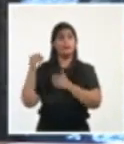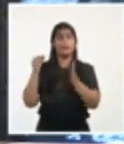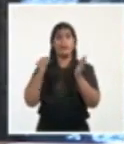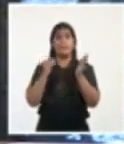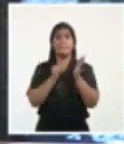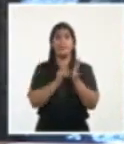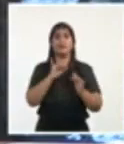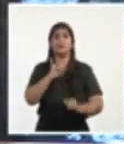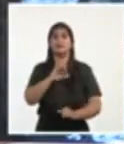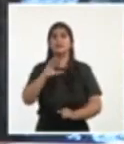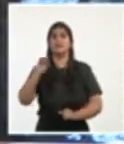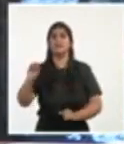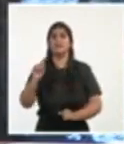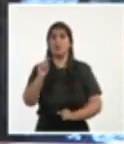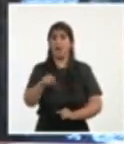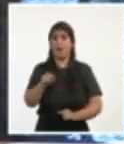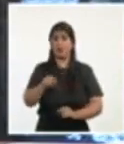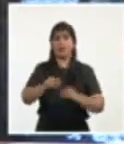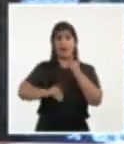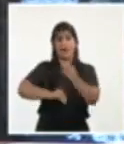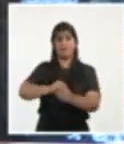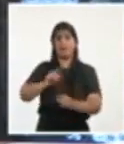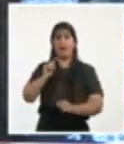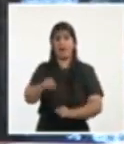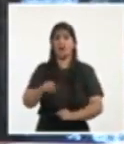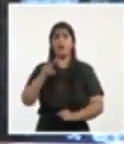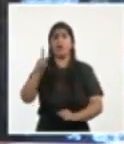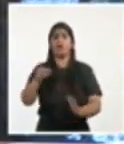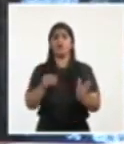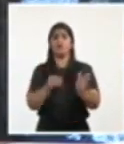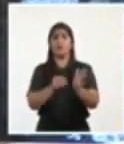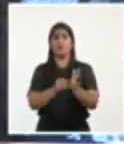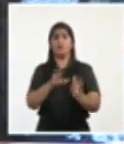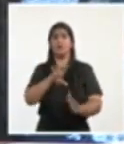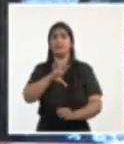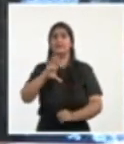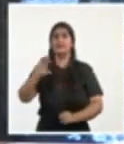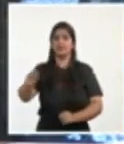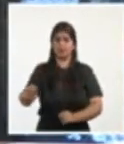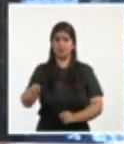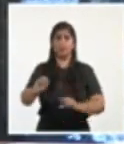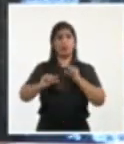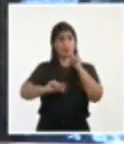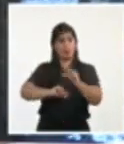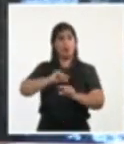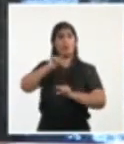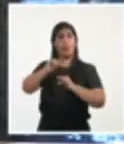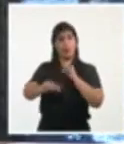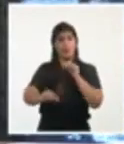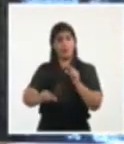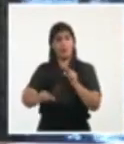2.500 en esta provincia, además de la tecnología suma, que no daba